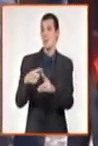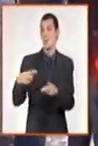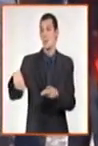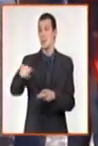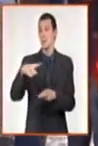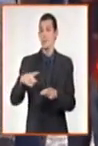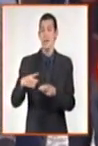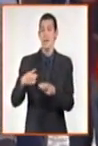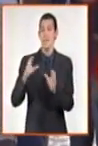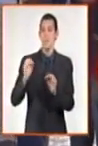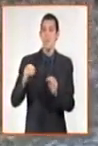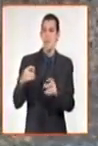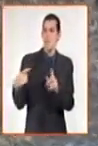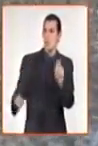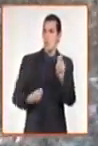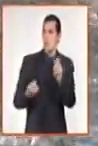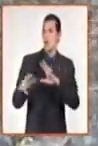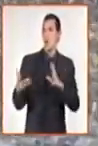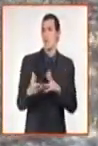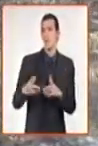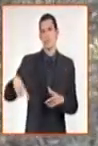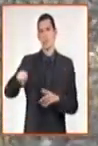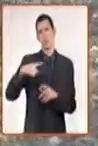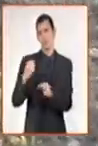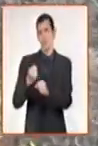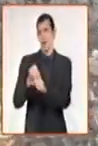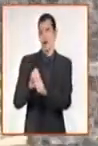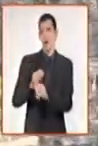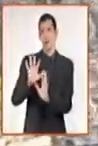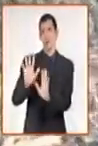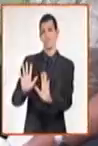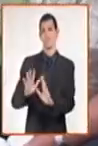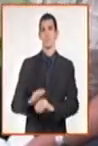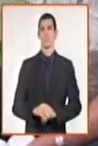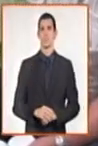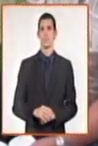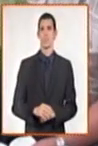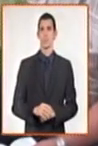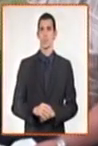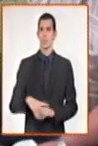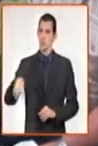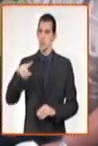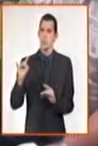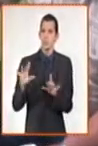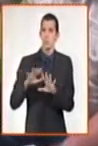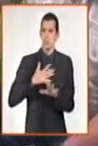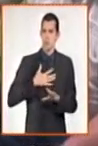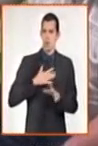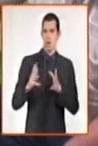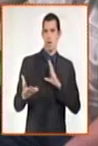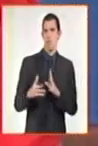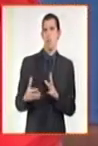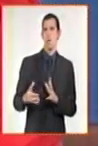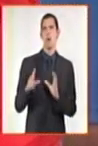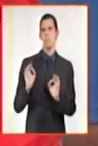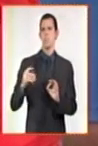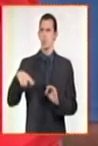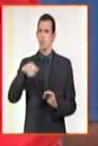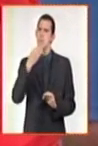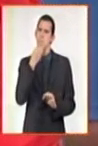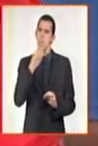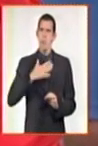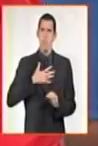fuerzas de ustedes de manera organizada y rápido se recuperaron. Posteriormente, el presidente cubano se dirigió al poblado de Cocodrilo, en el que